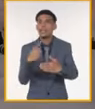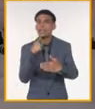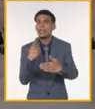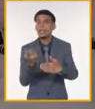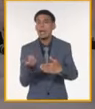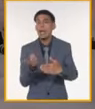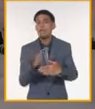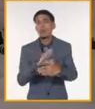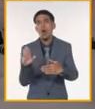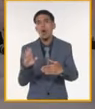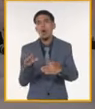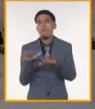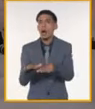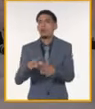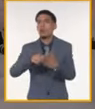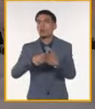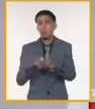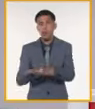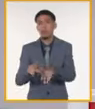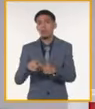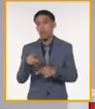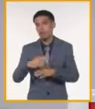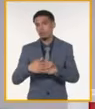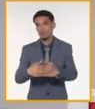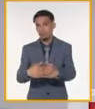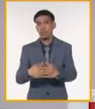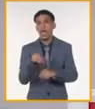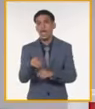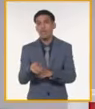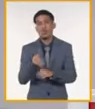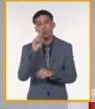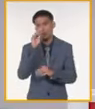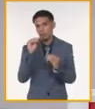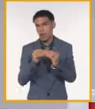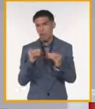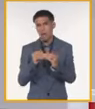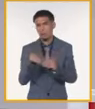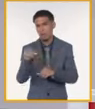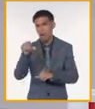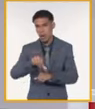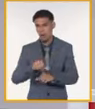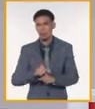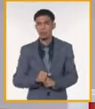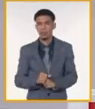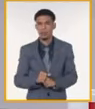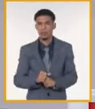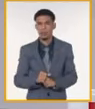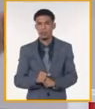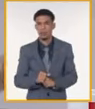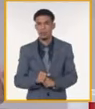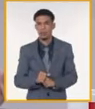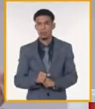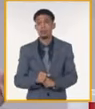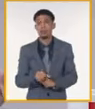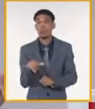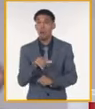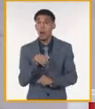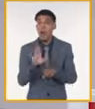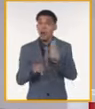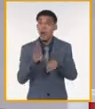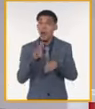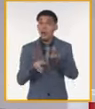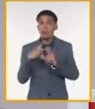reciendo el contrato de trabajo porque ya tú estás embarazada eso es despido ilegal Pero además es hasta desconocimiento de lo